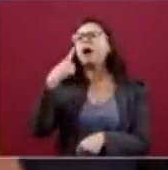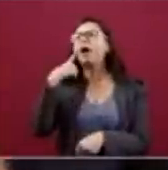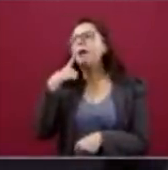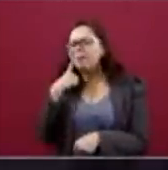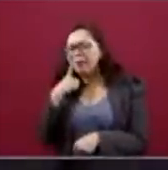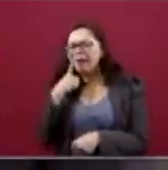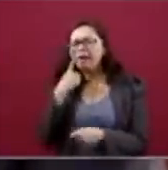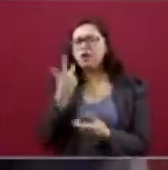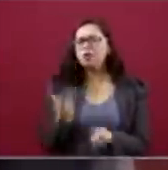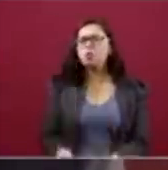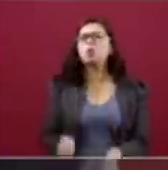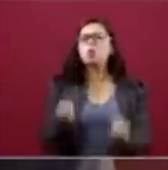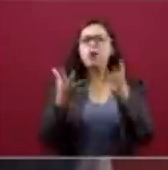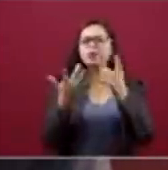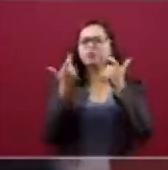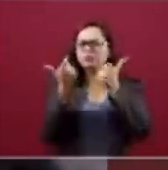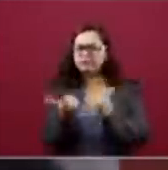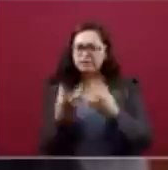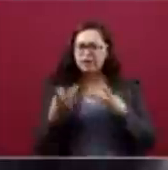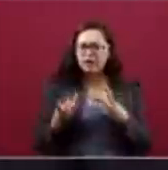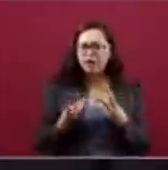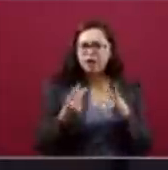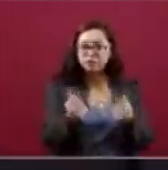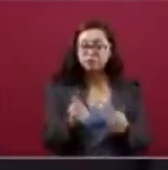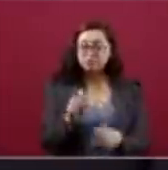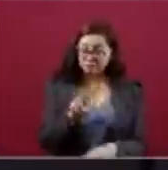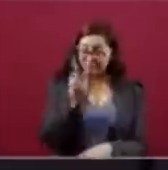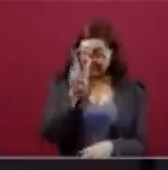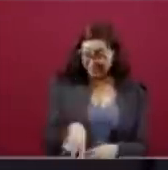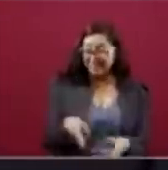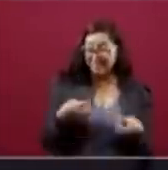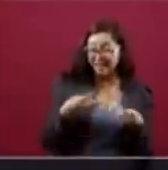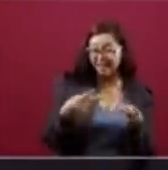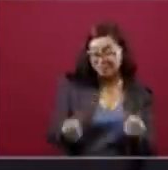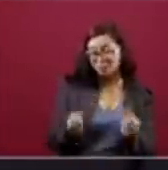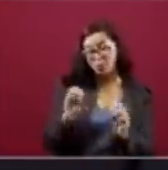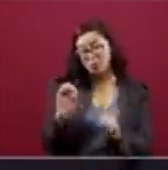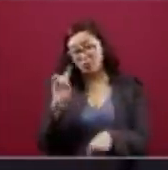cuánto se pagaba, si era real.